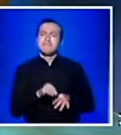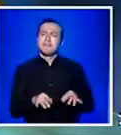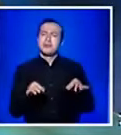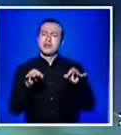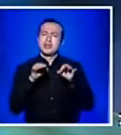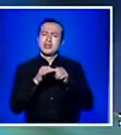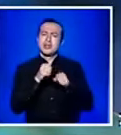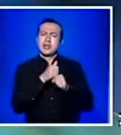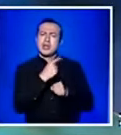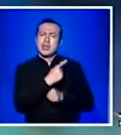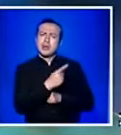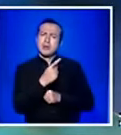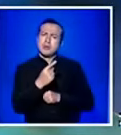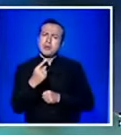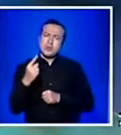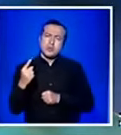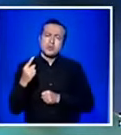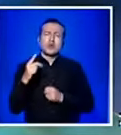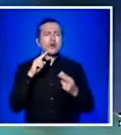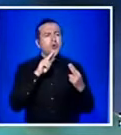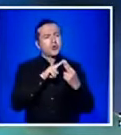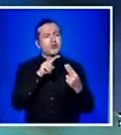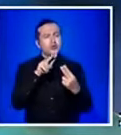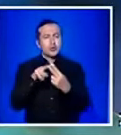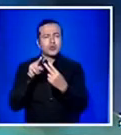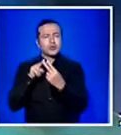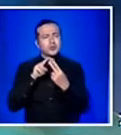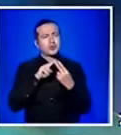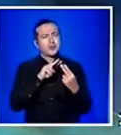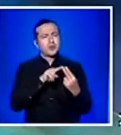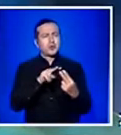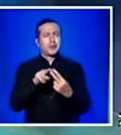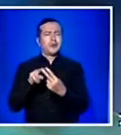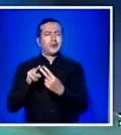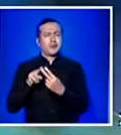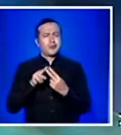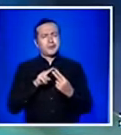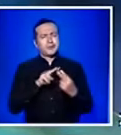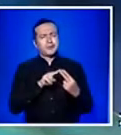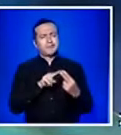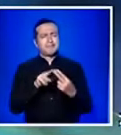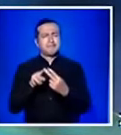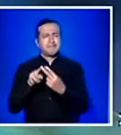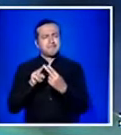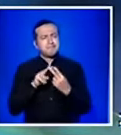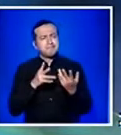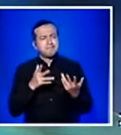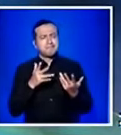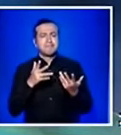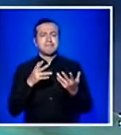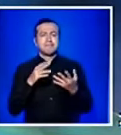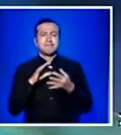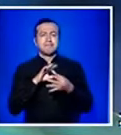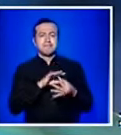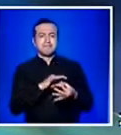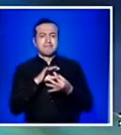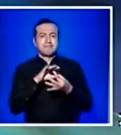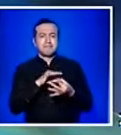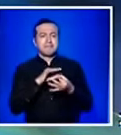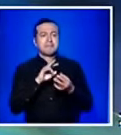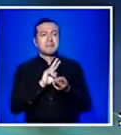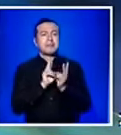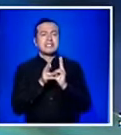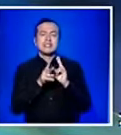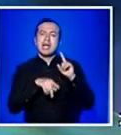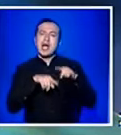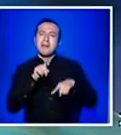por ejemplo, primero que se conocen bastante, están muy organizados, hasta ellos de alguna manera han creado este término de los veci